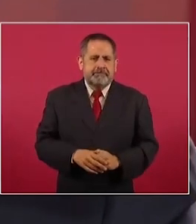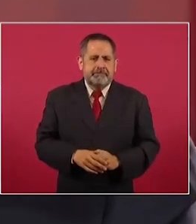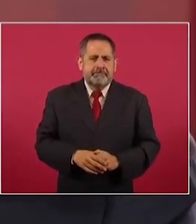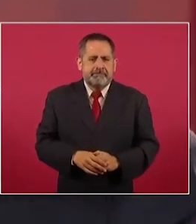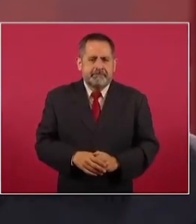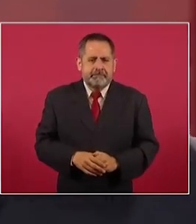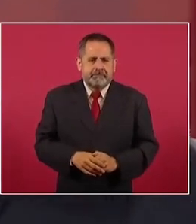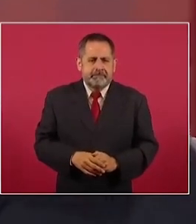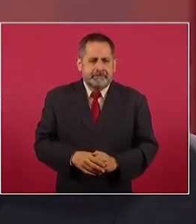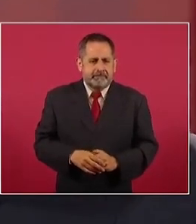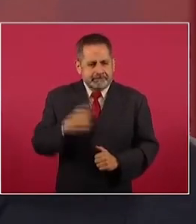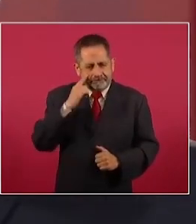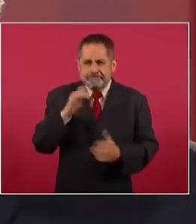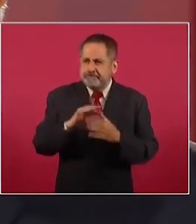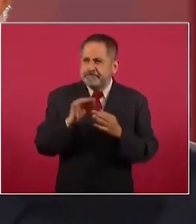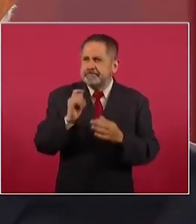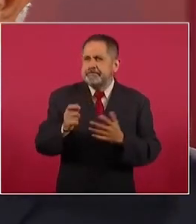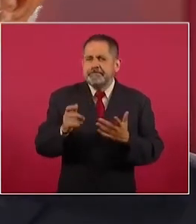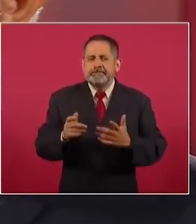porque